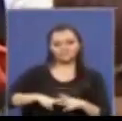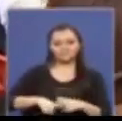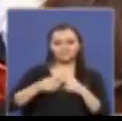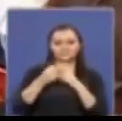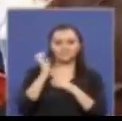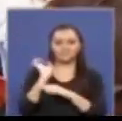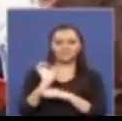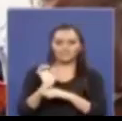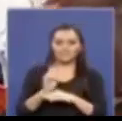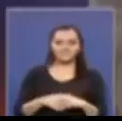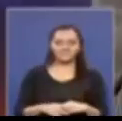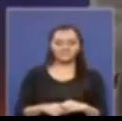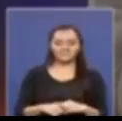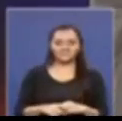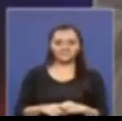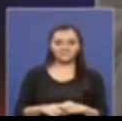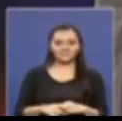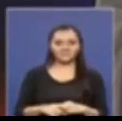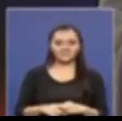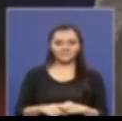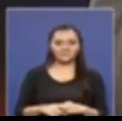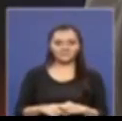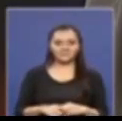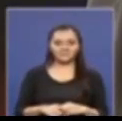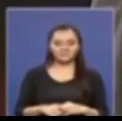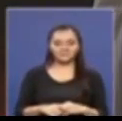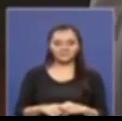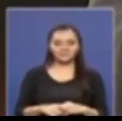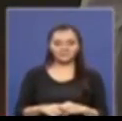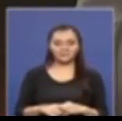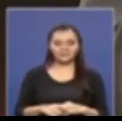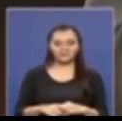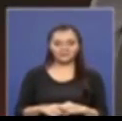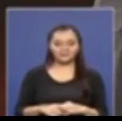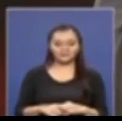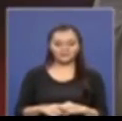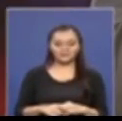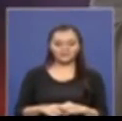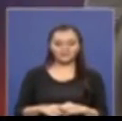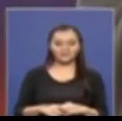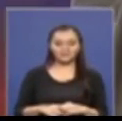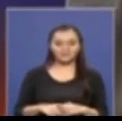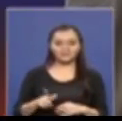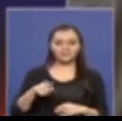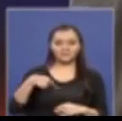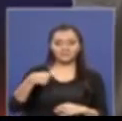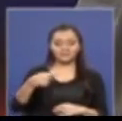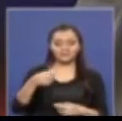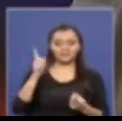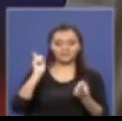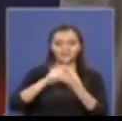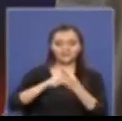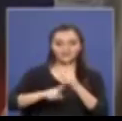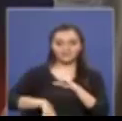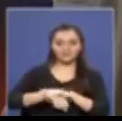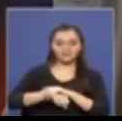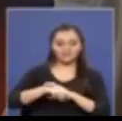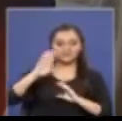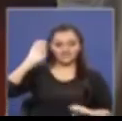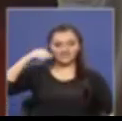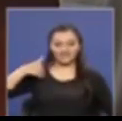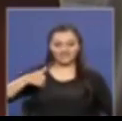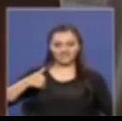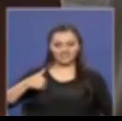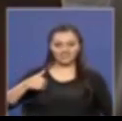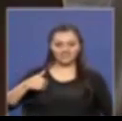Ecuador. Junto con ese gran partido en Argentina, que uno le llaman hazaña, yo no estoy de acuerdo con eso. En